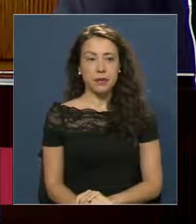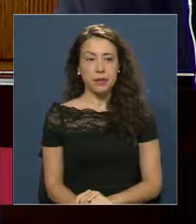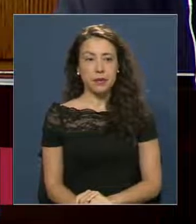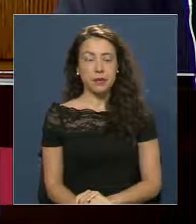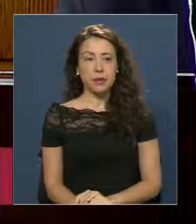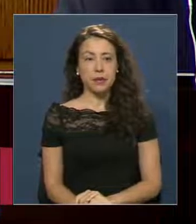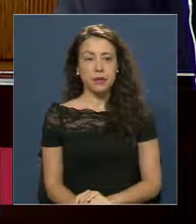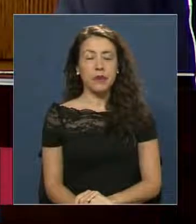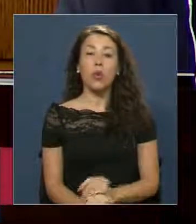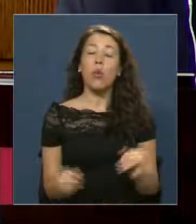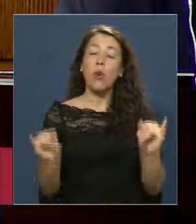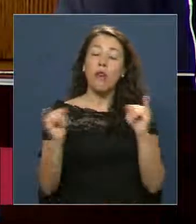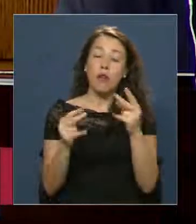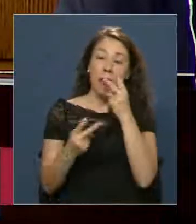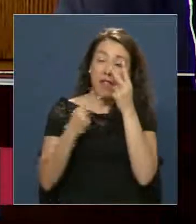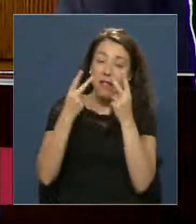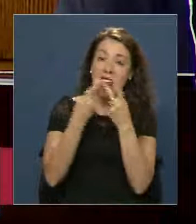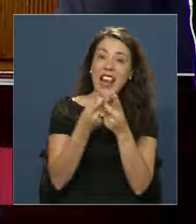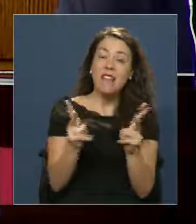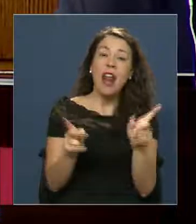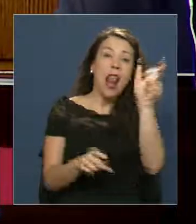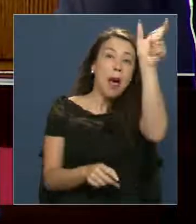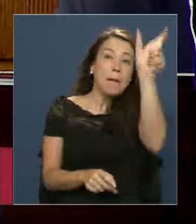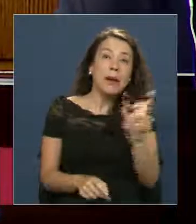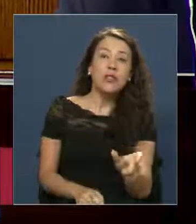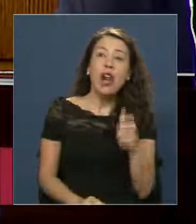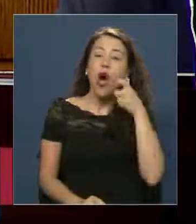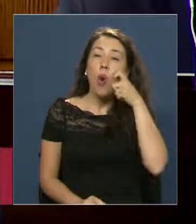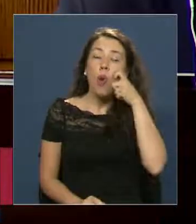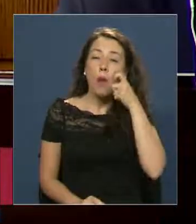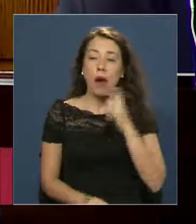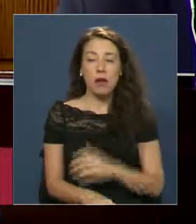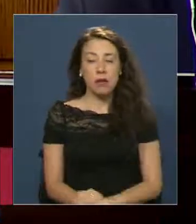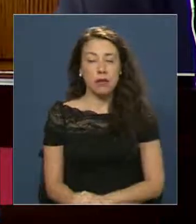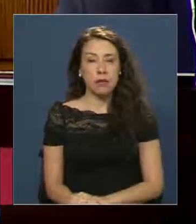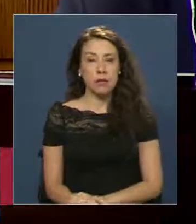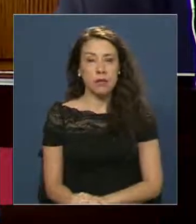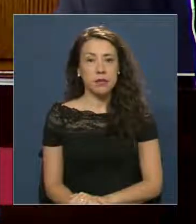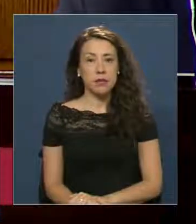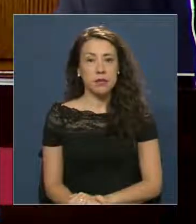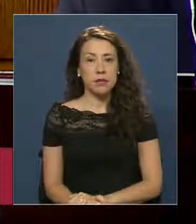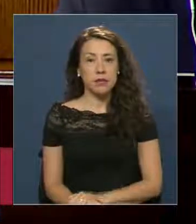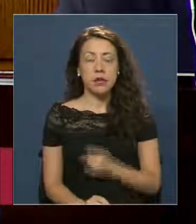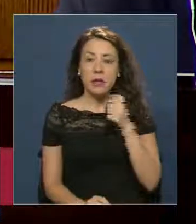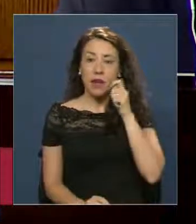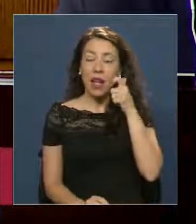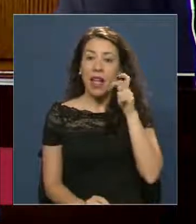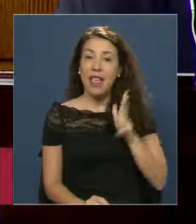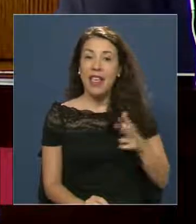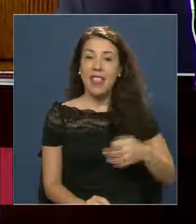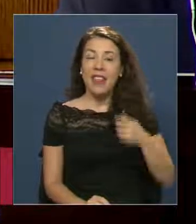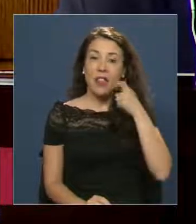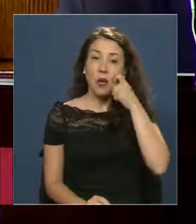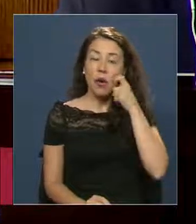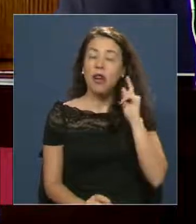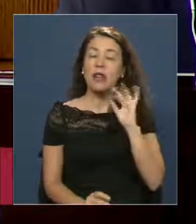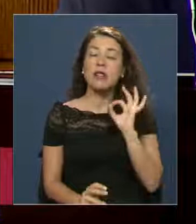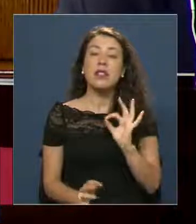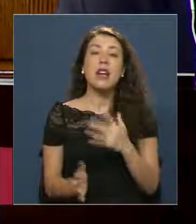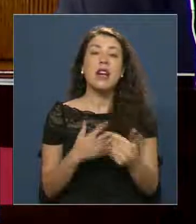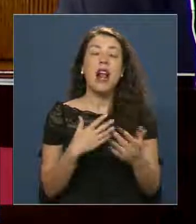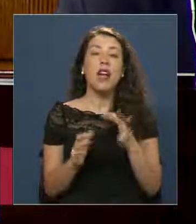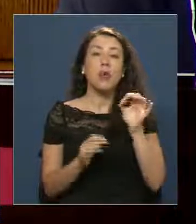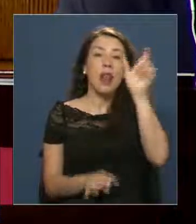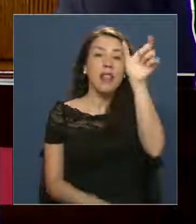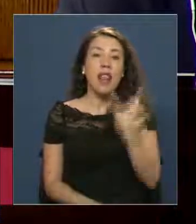De una mirada liberal sobre lo que es la persona humana. Y eso implica que la dignidad humana es condición inherente de las personas